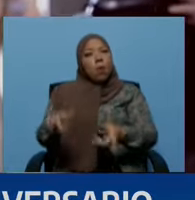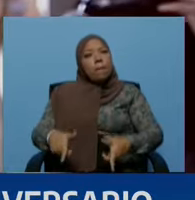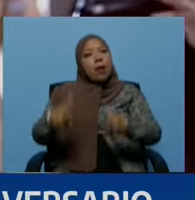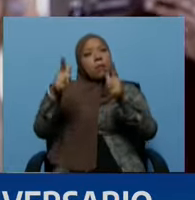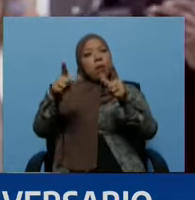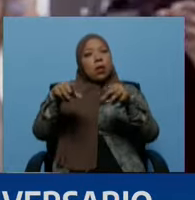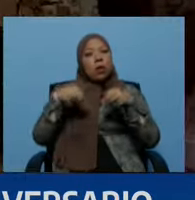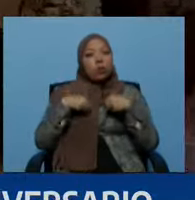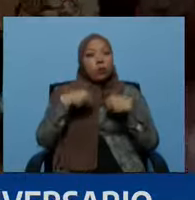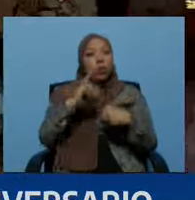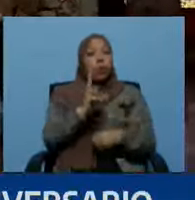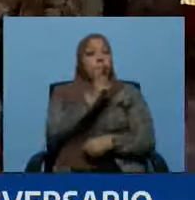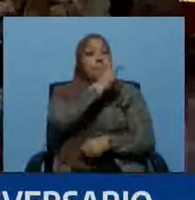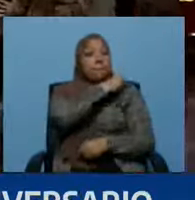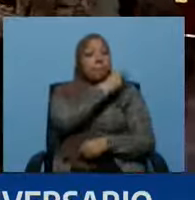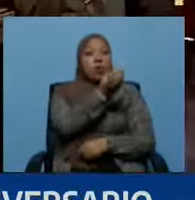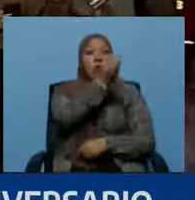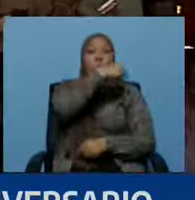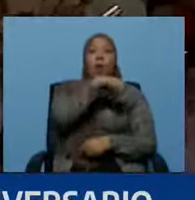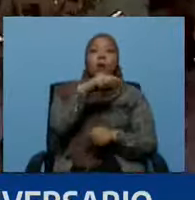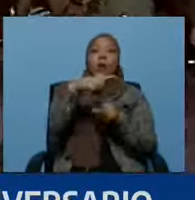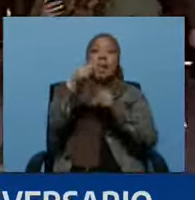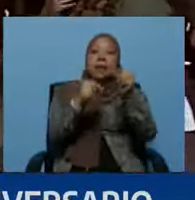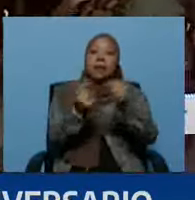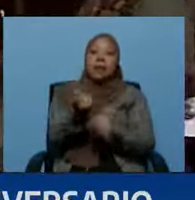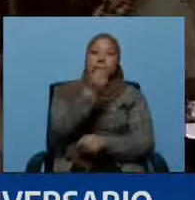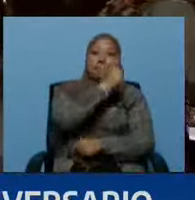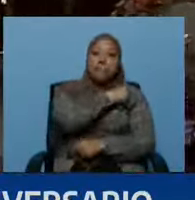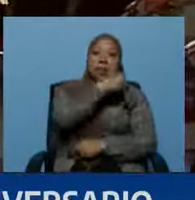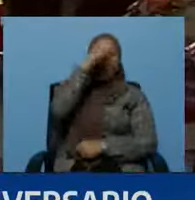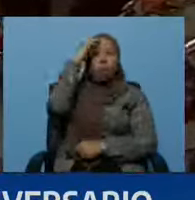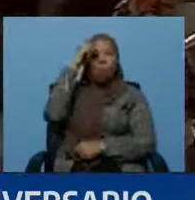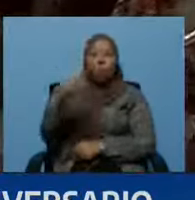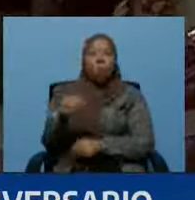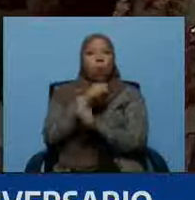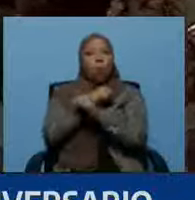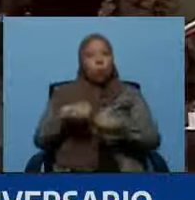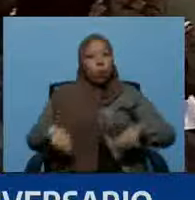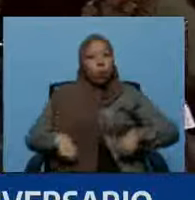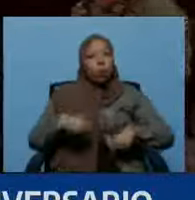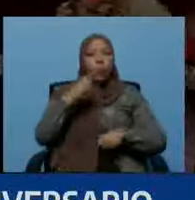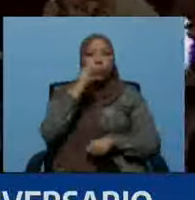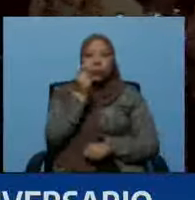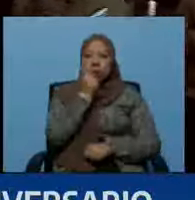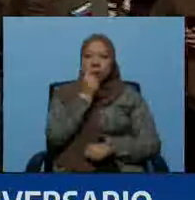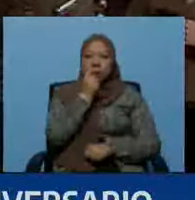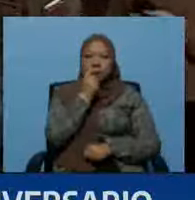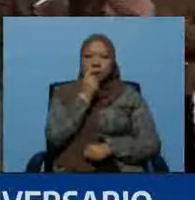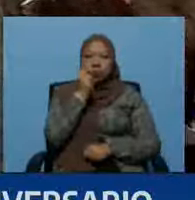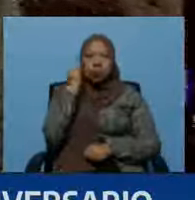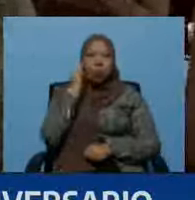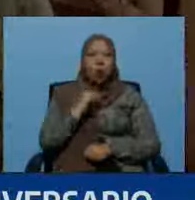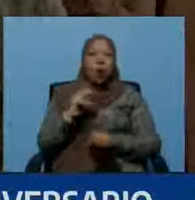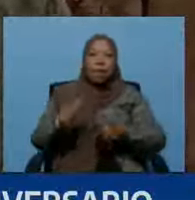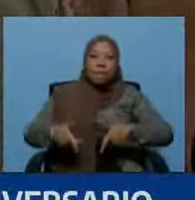grado de almirante de la gloriosa Fuerza Armada Nacional Bolivariana.